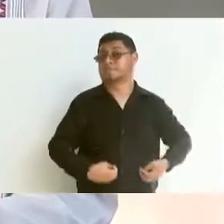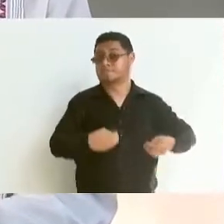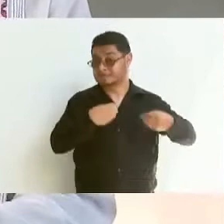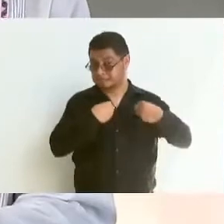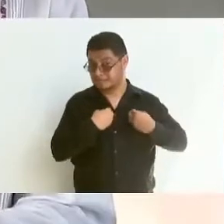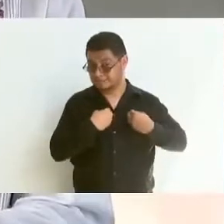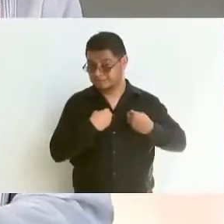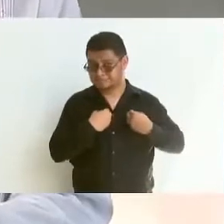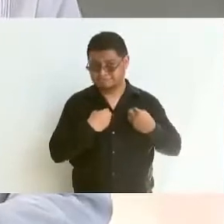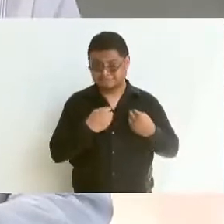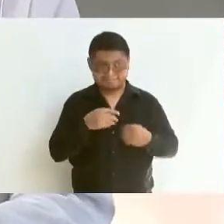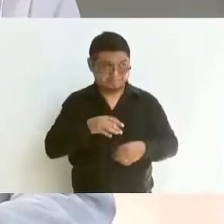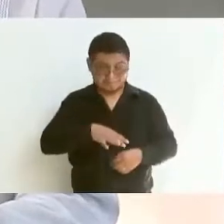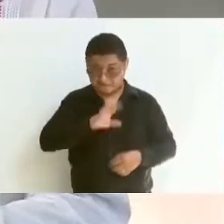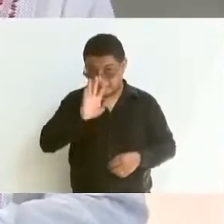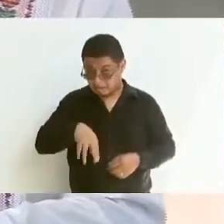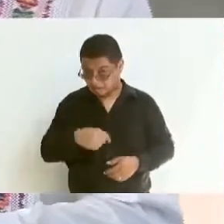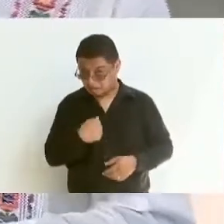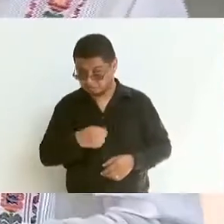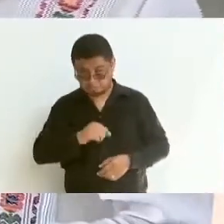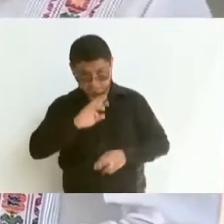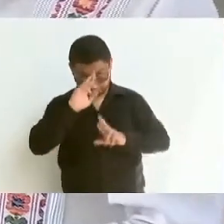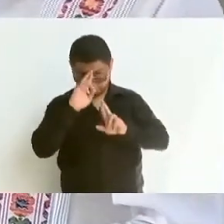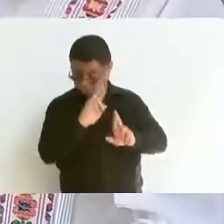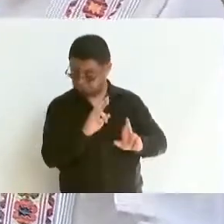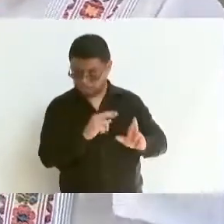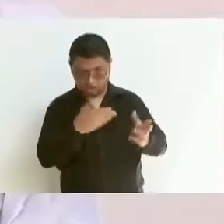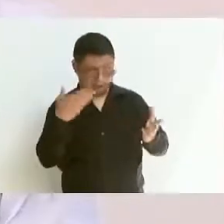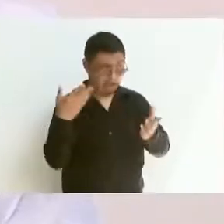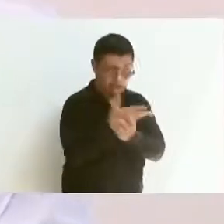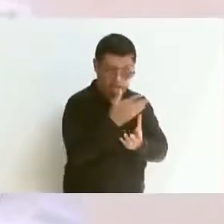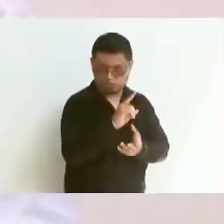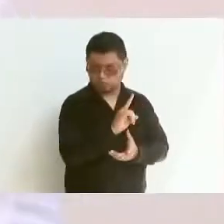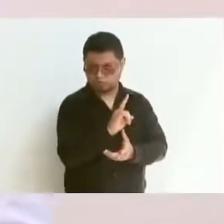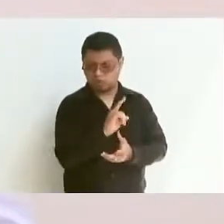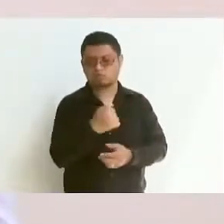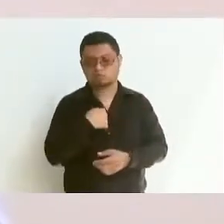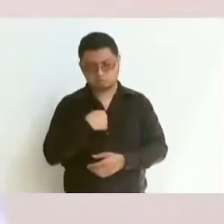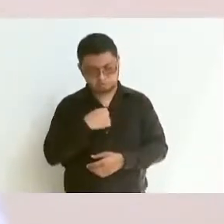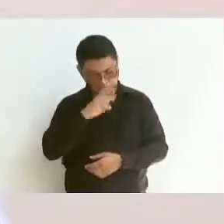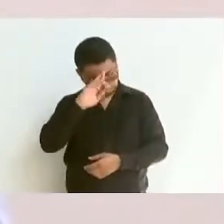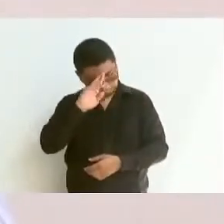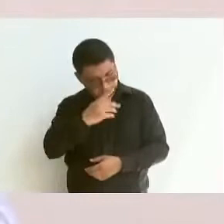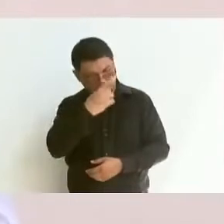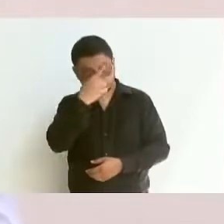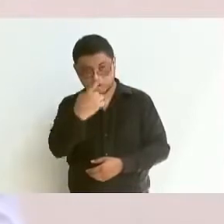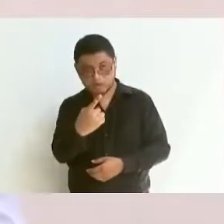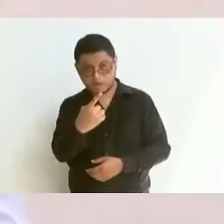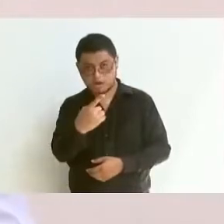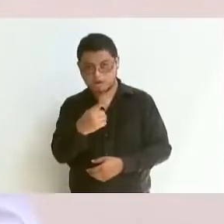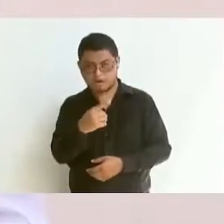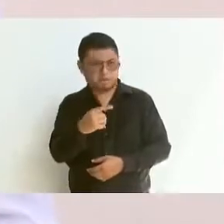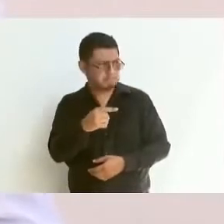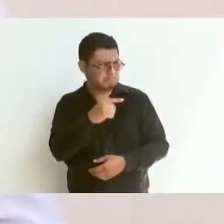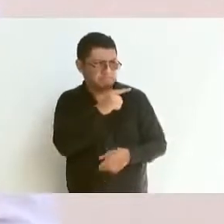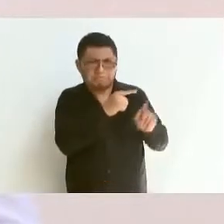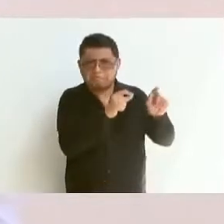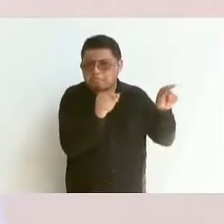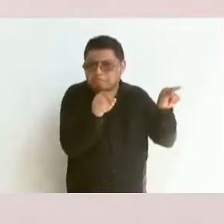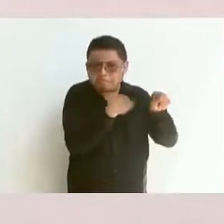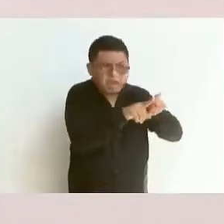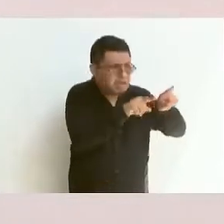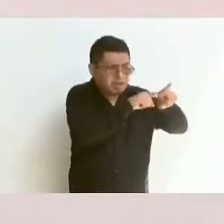no tienen el potencial artístico-cultural